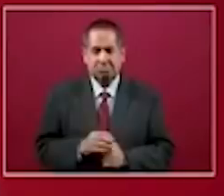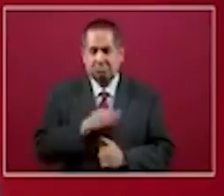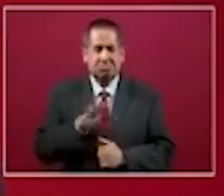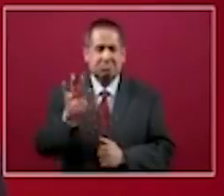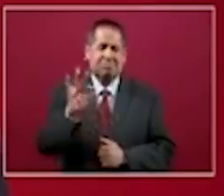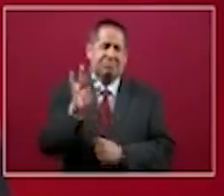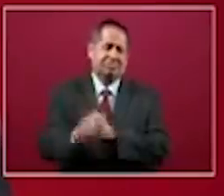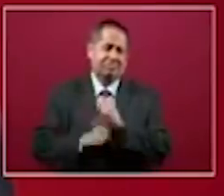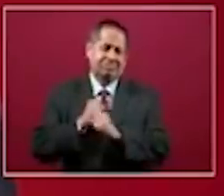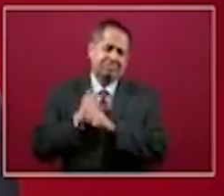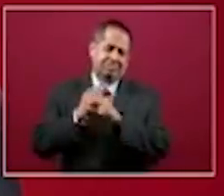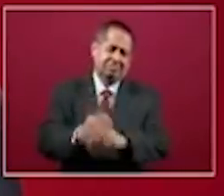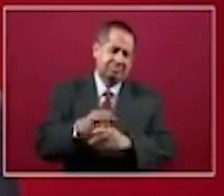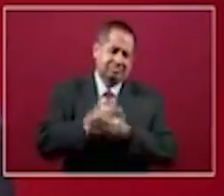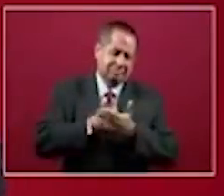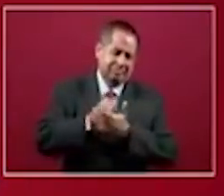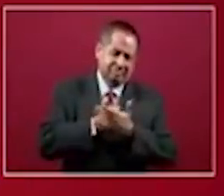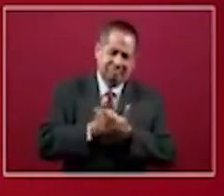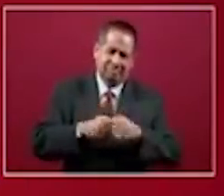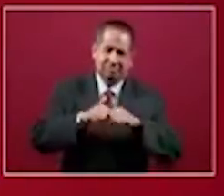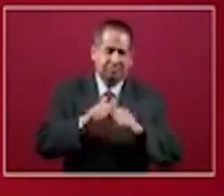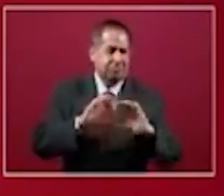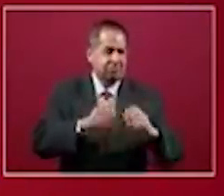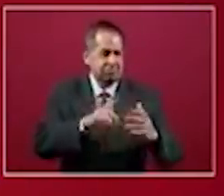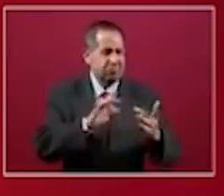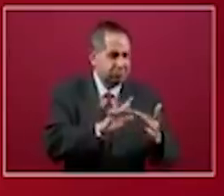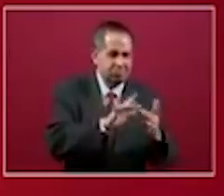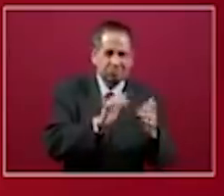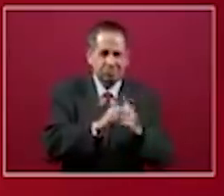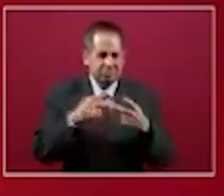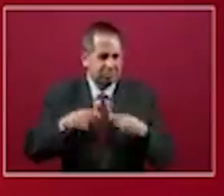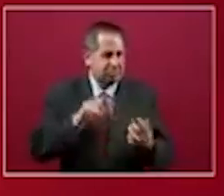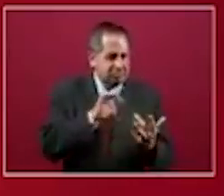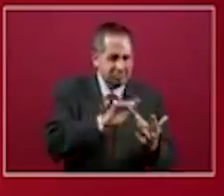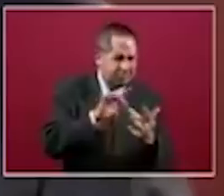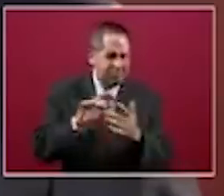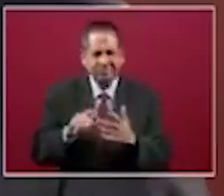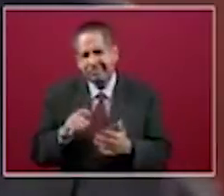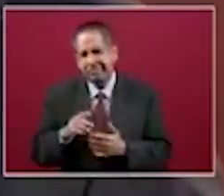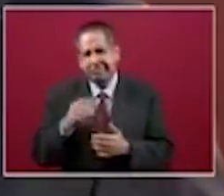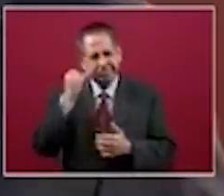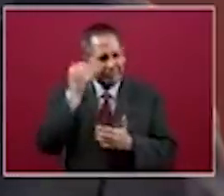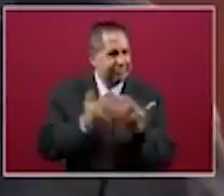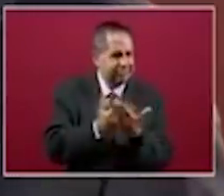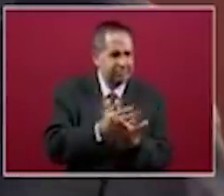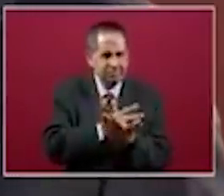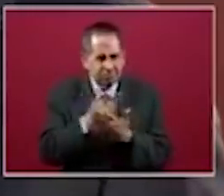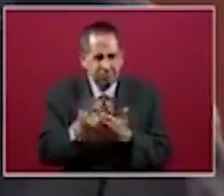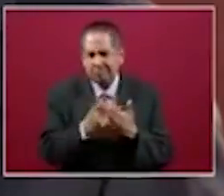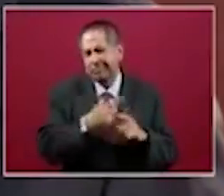más de 40 años trabajando en comunidades, con la gente, iniciando